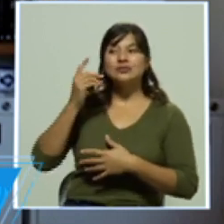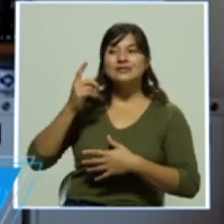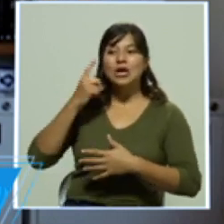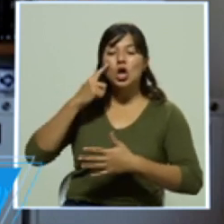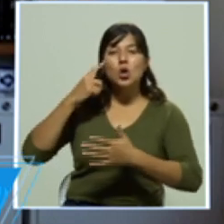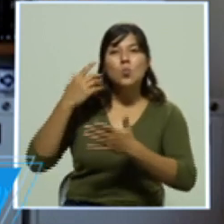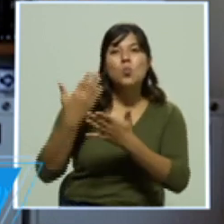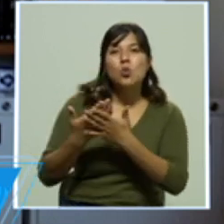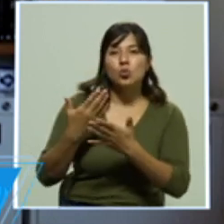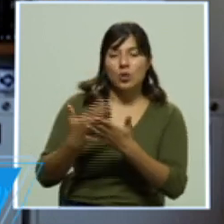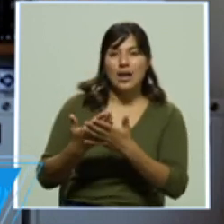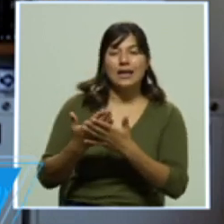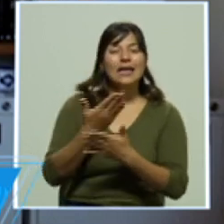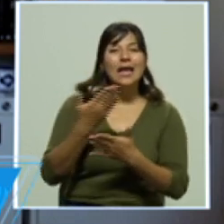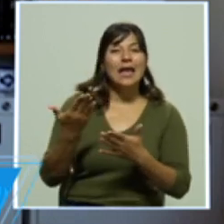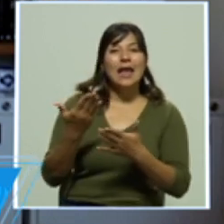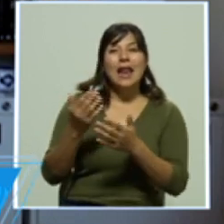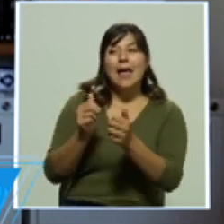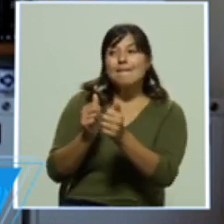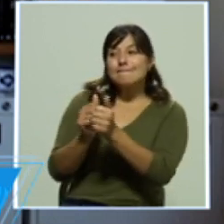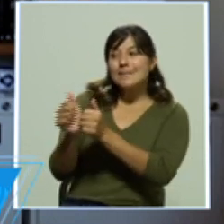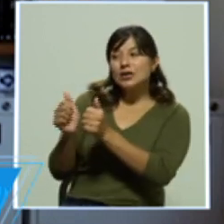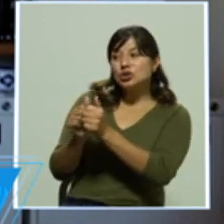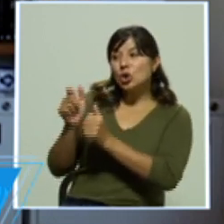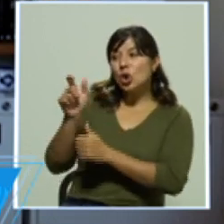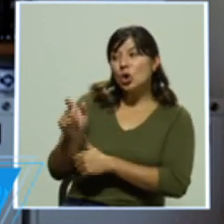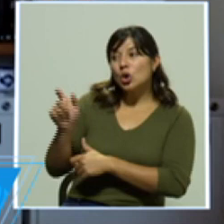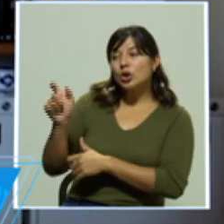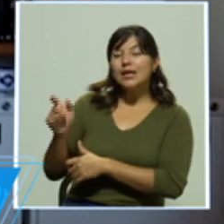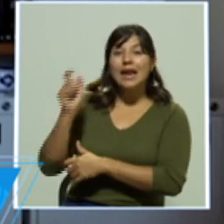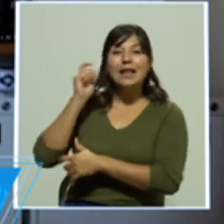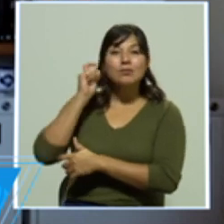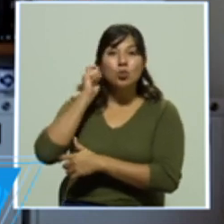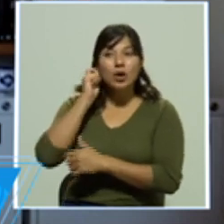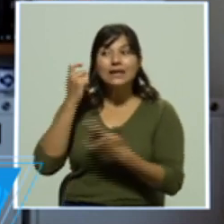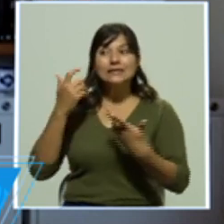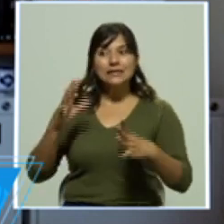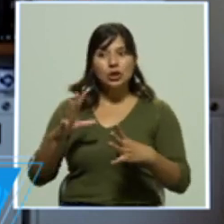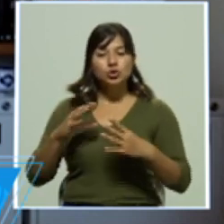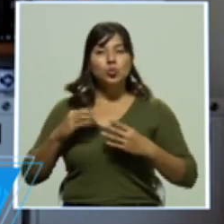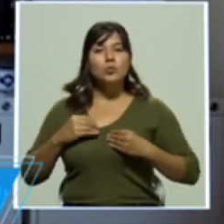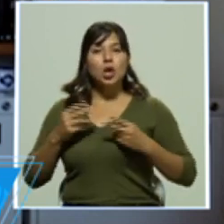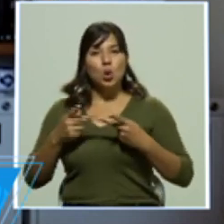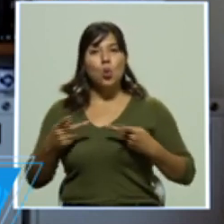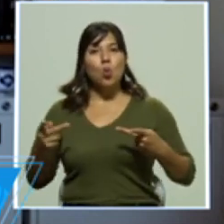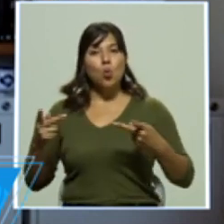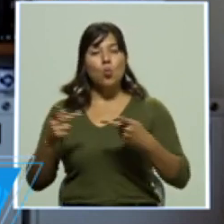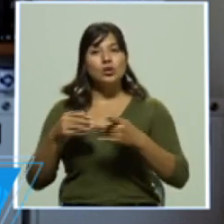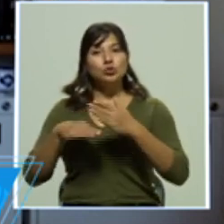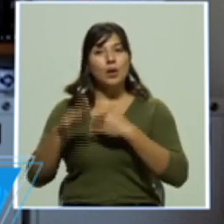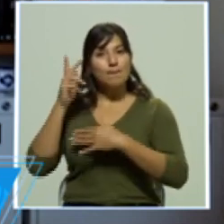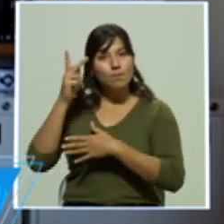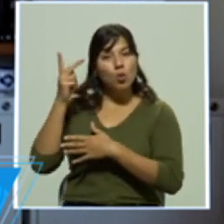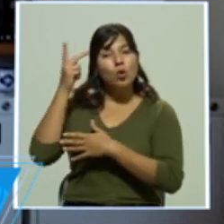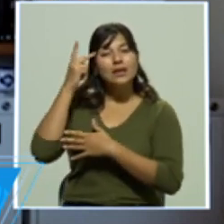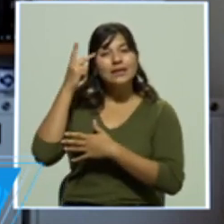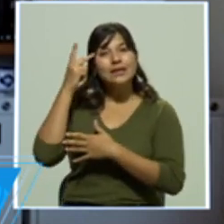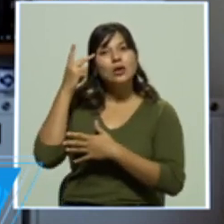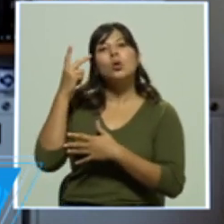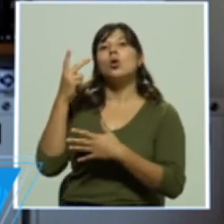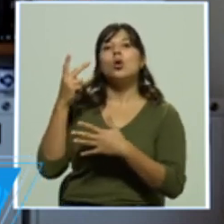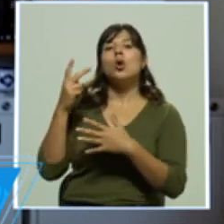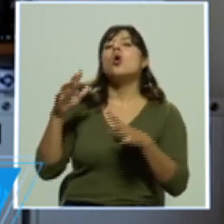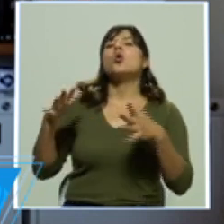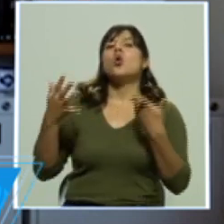constatación, de que en la mayor parte de los casos de las mujeres que han gobernado se han impulsado políticas que han